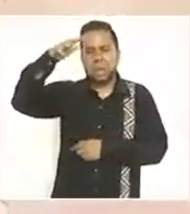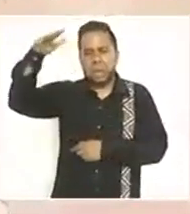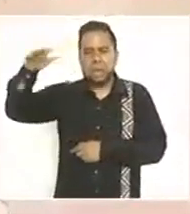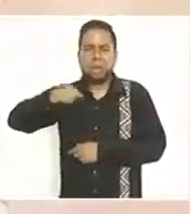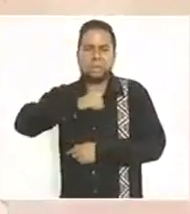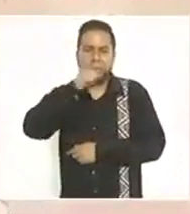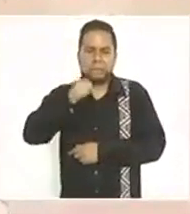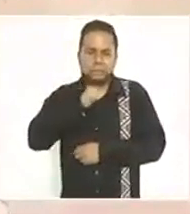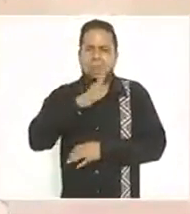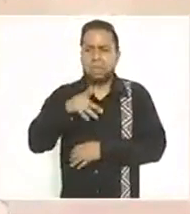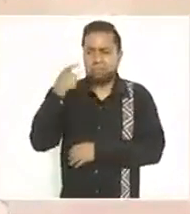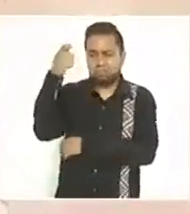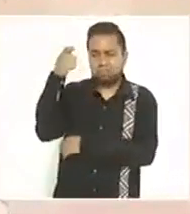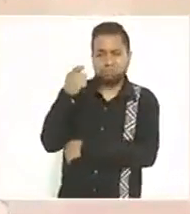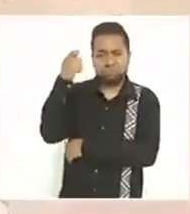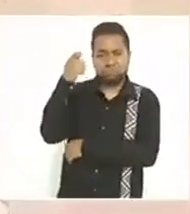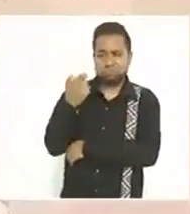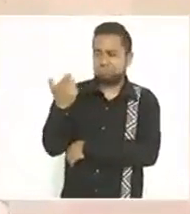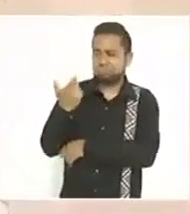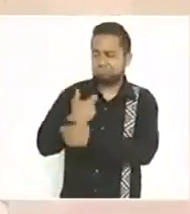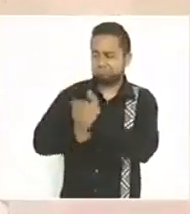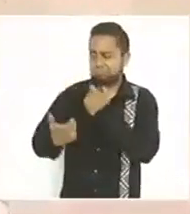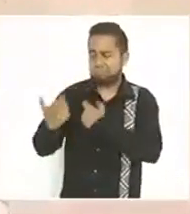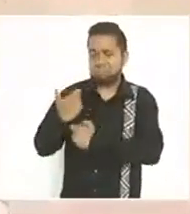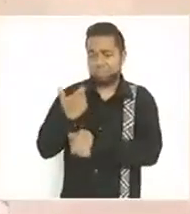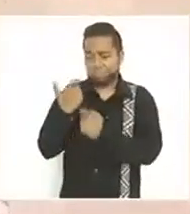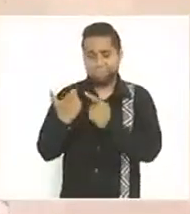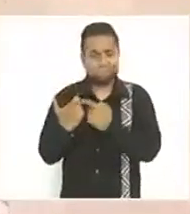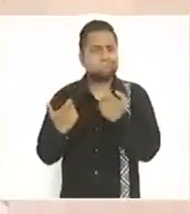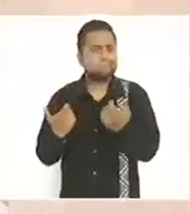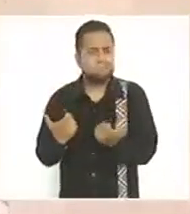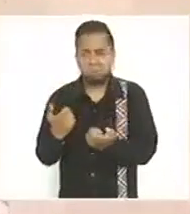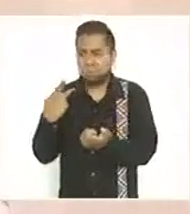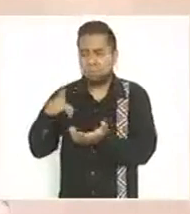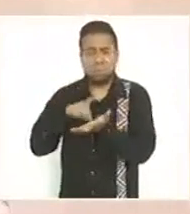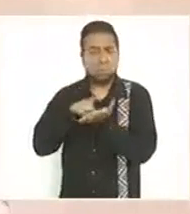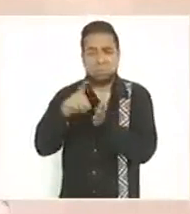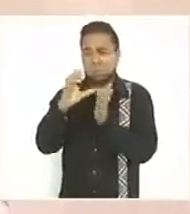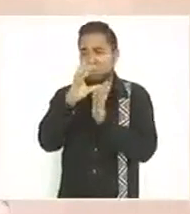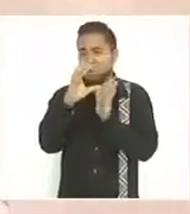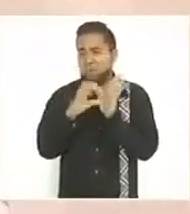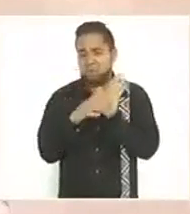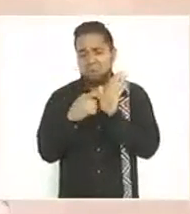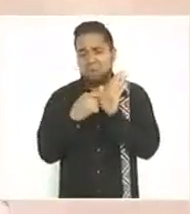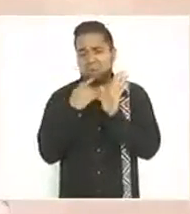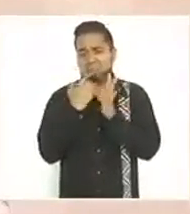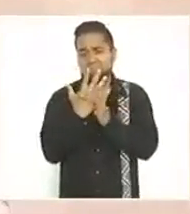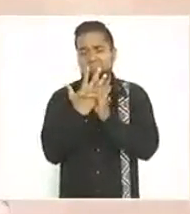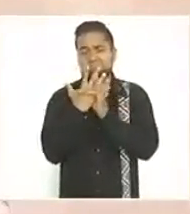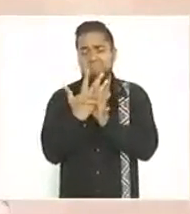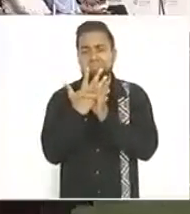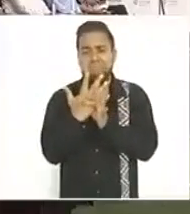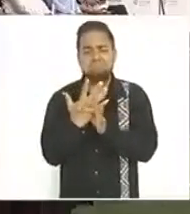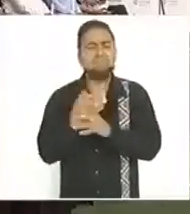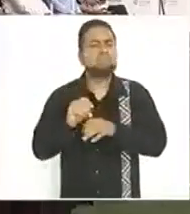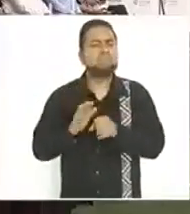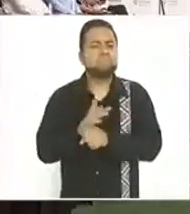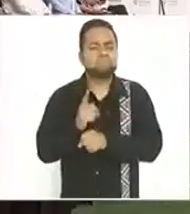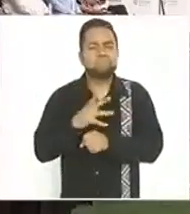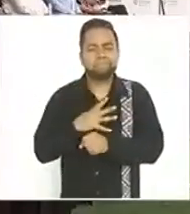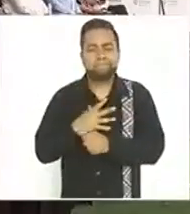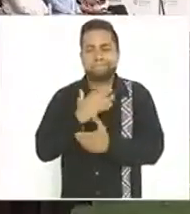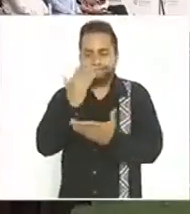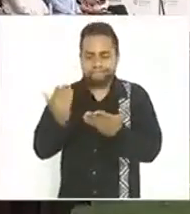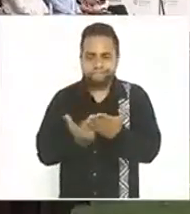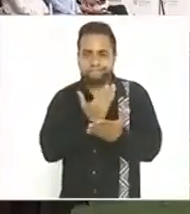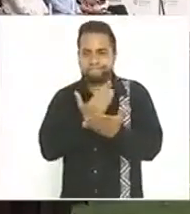su pensión. Hoy esta pensión es un derecho en la Constitución gracias a la